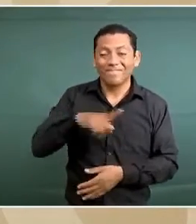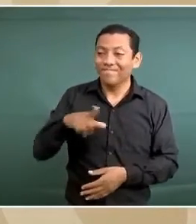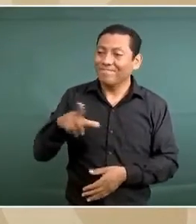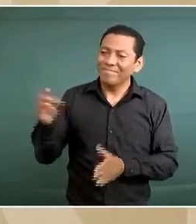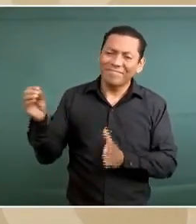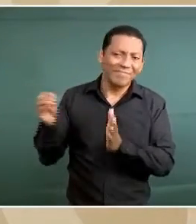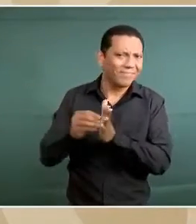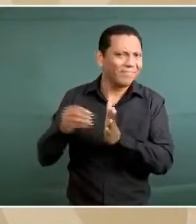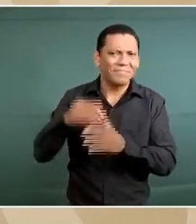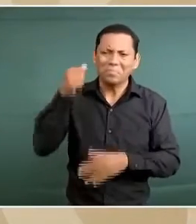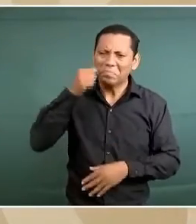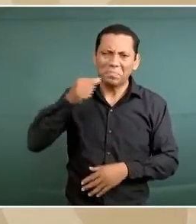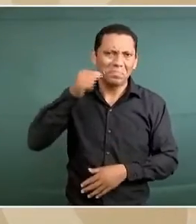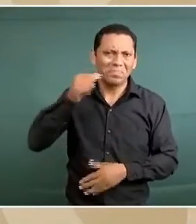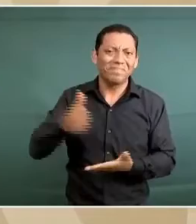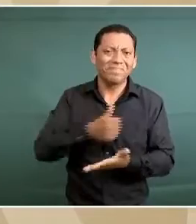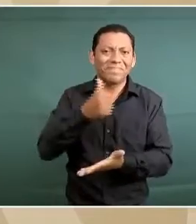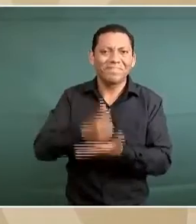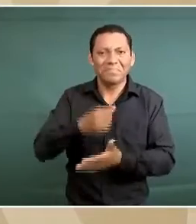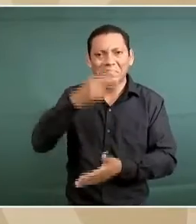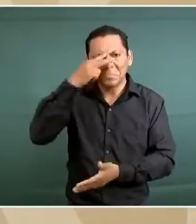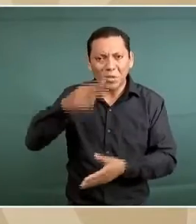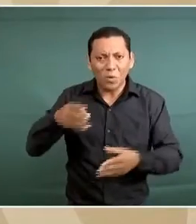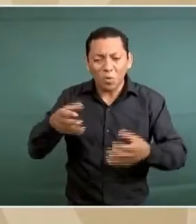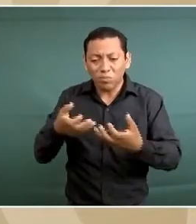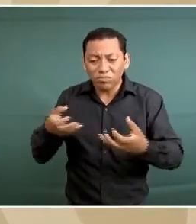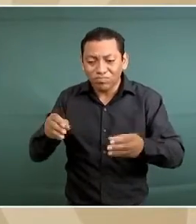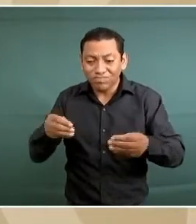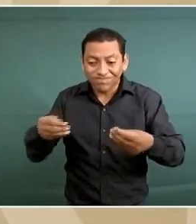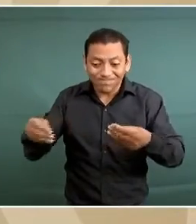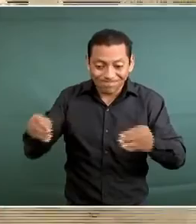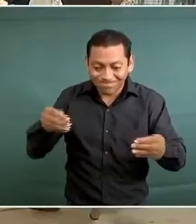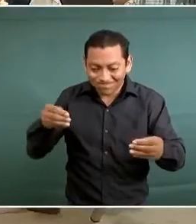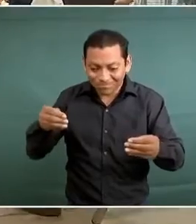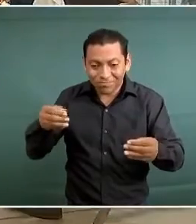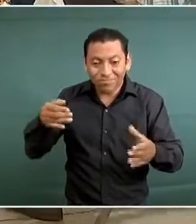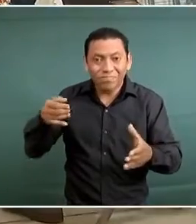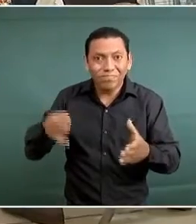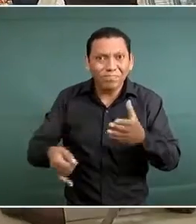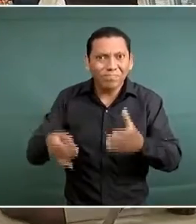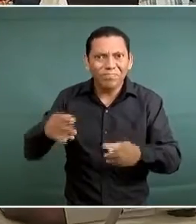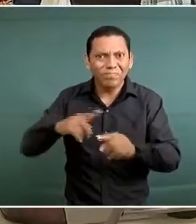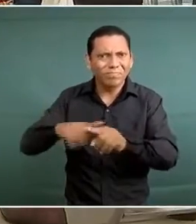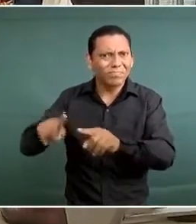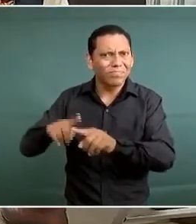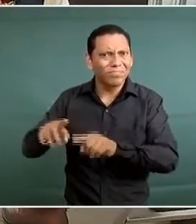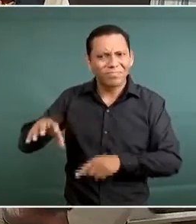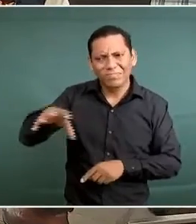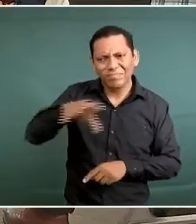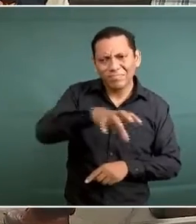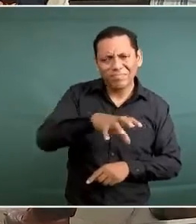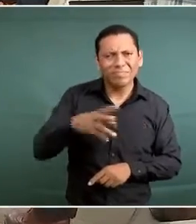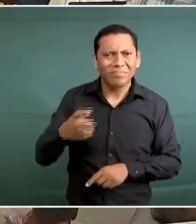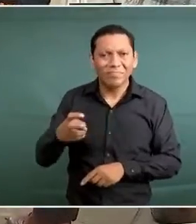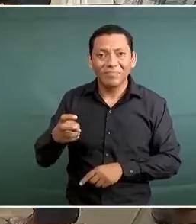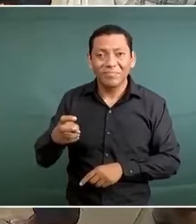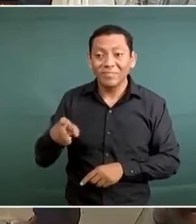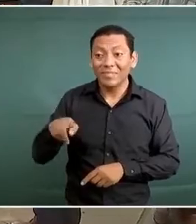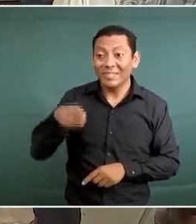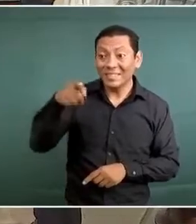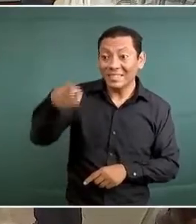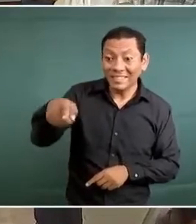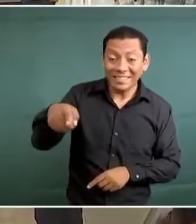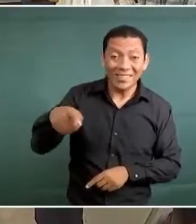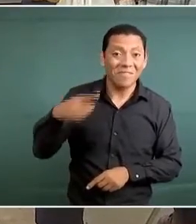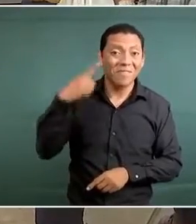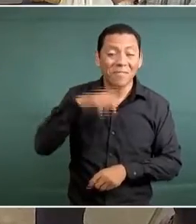la ciudad de méxico se hunde este constantemente esa zona es la que